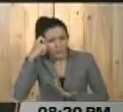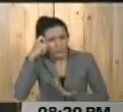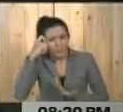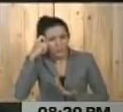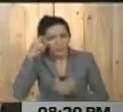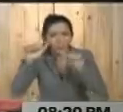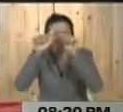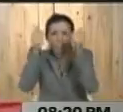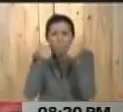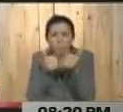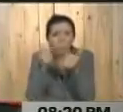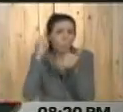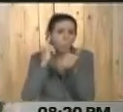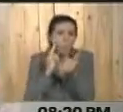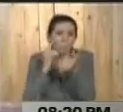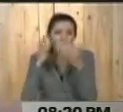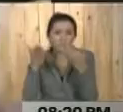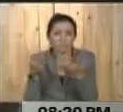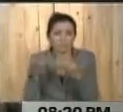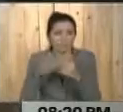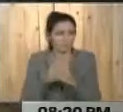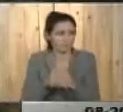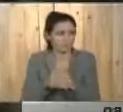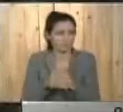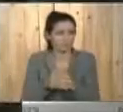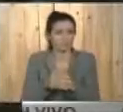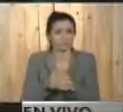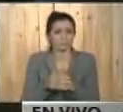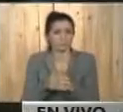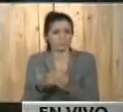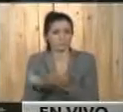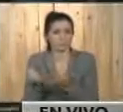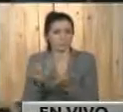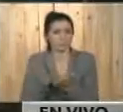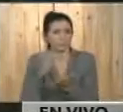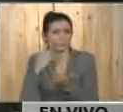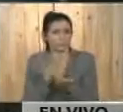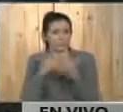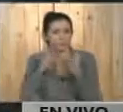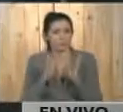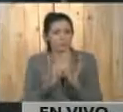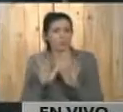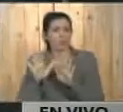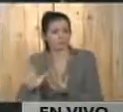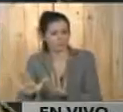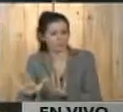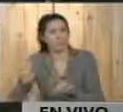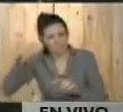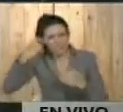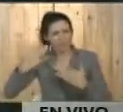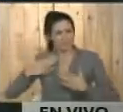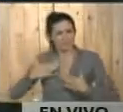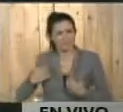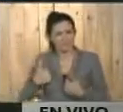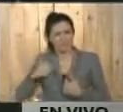cuya imagen nos recuerda el valor y la entrega de nuestro libertador. Y así me recuerda a mi